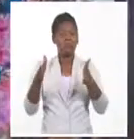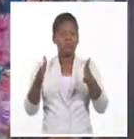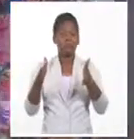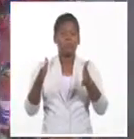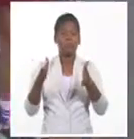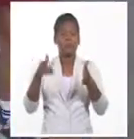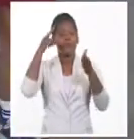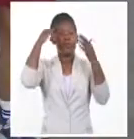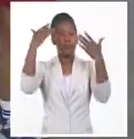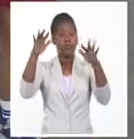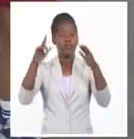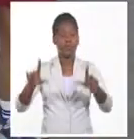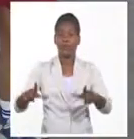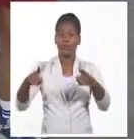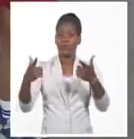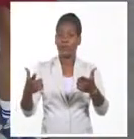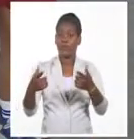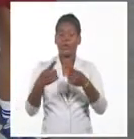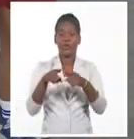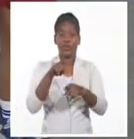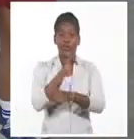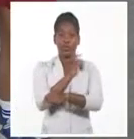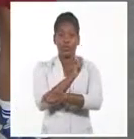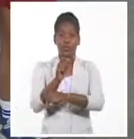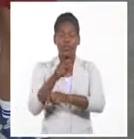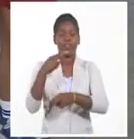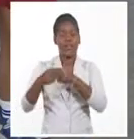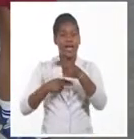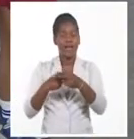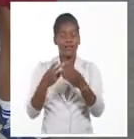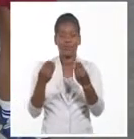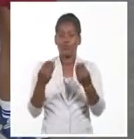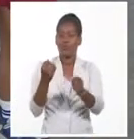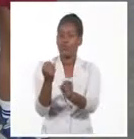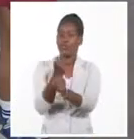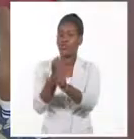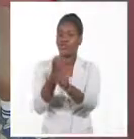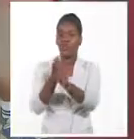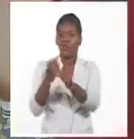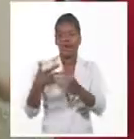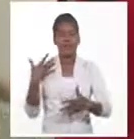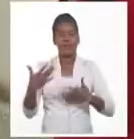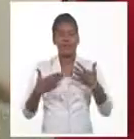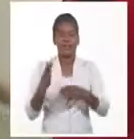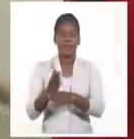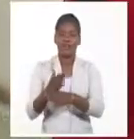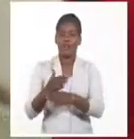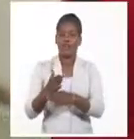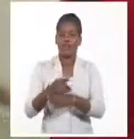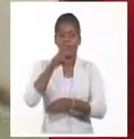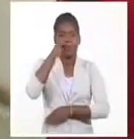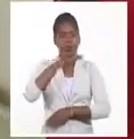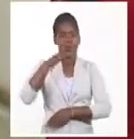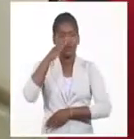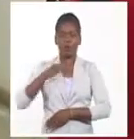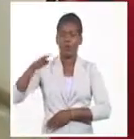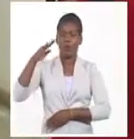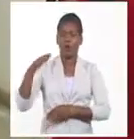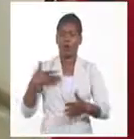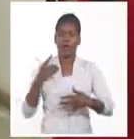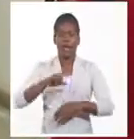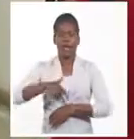de apreciación y capacitación y resaltar el taller como espacio inclusivo. Leti Alvarado, Sistema Informativo de